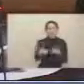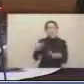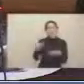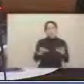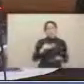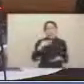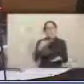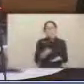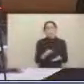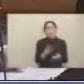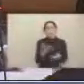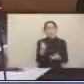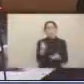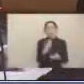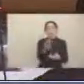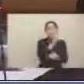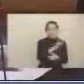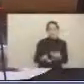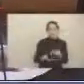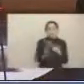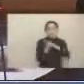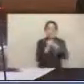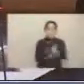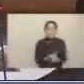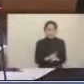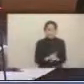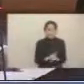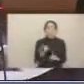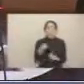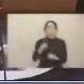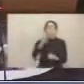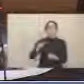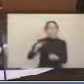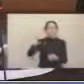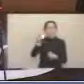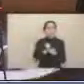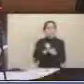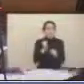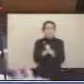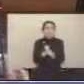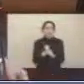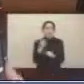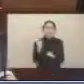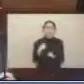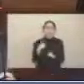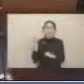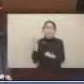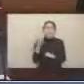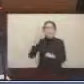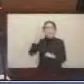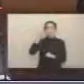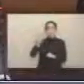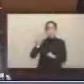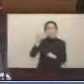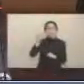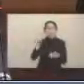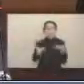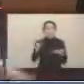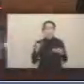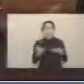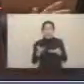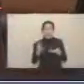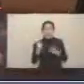de ratios existentes, la dotación de personal, valoración de la posibilidad de modificación de los ratios existentes. Naturalmente, dicen y